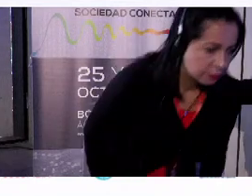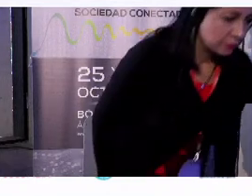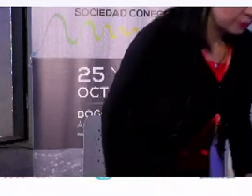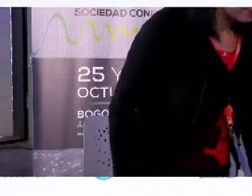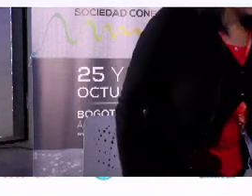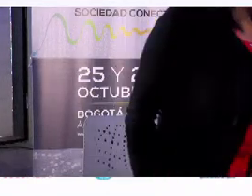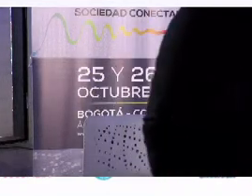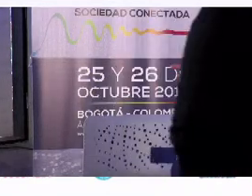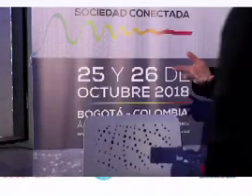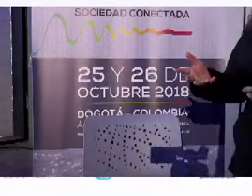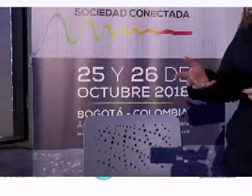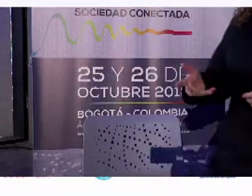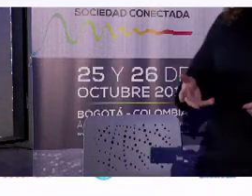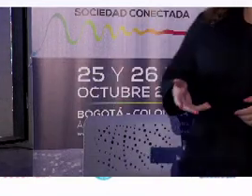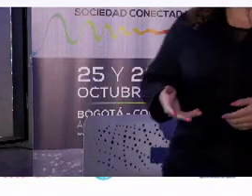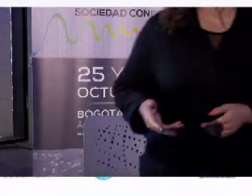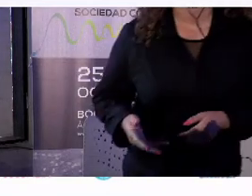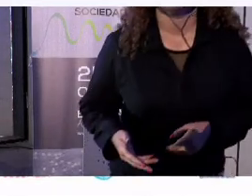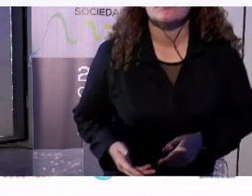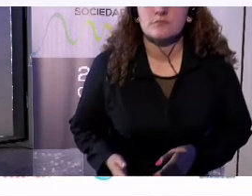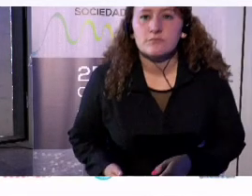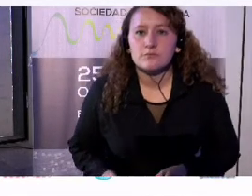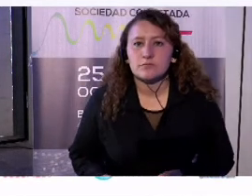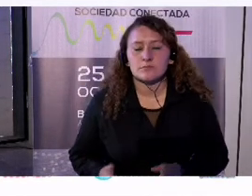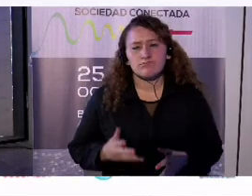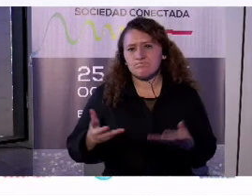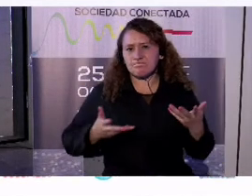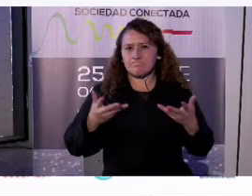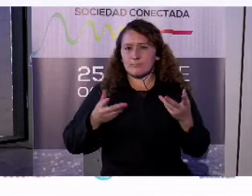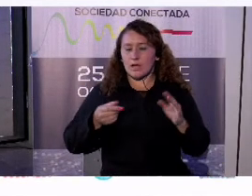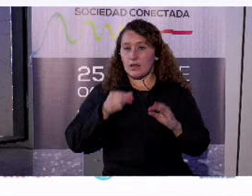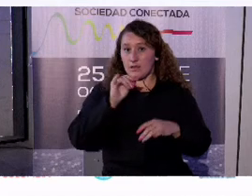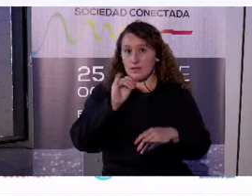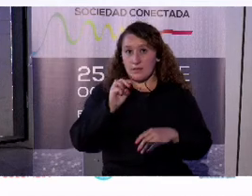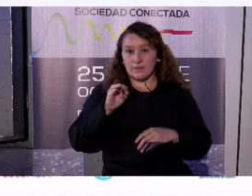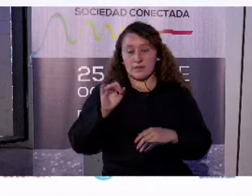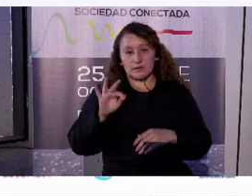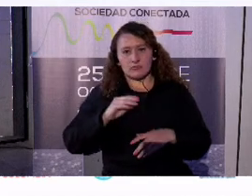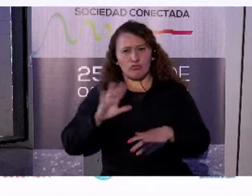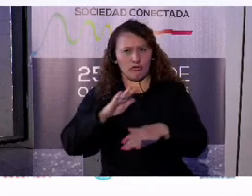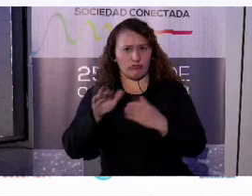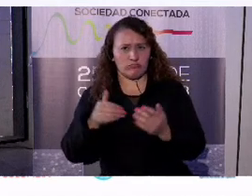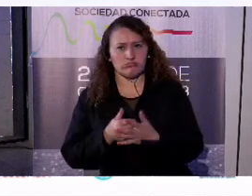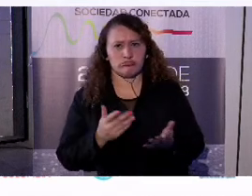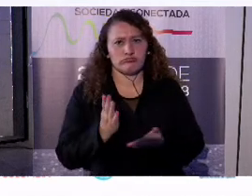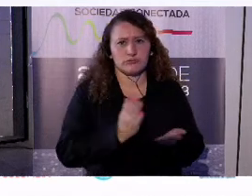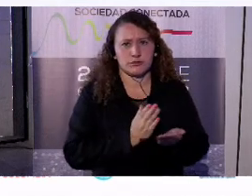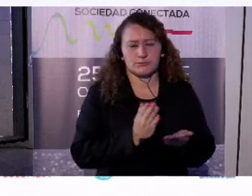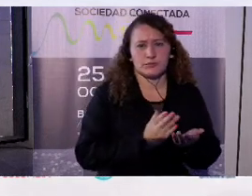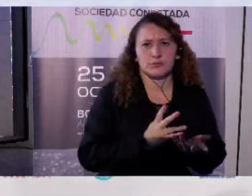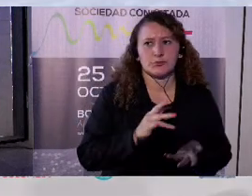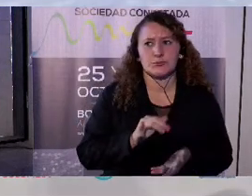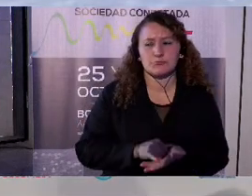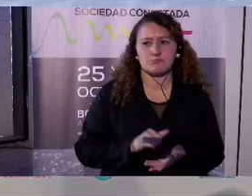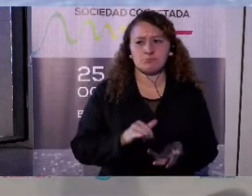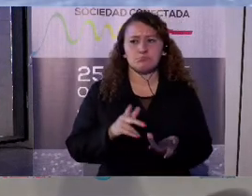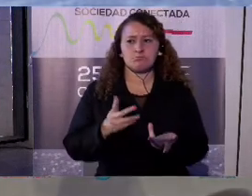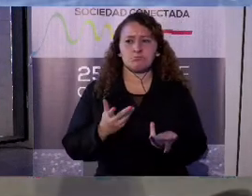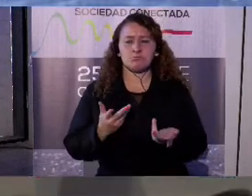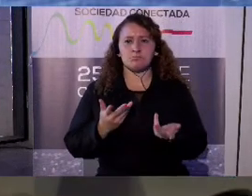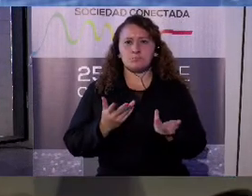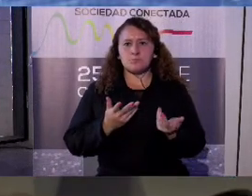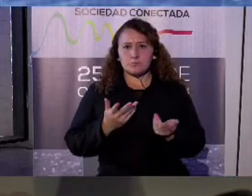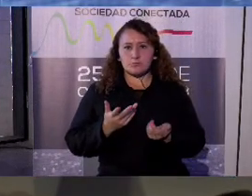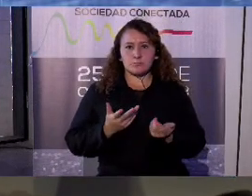di con imt con todos los demás servicios y dar